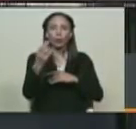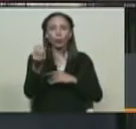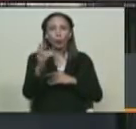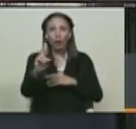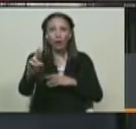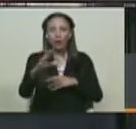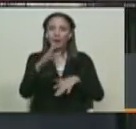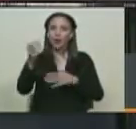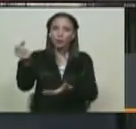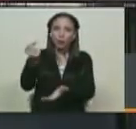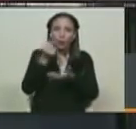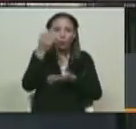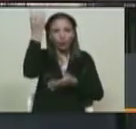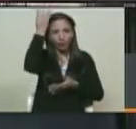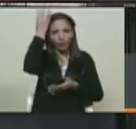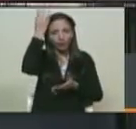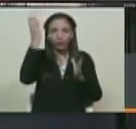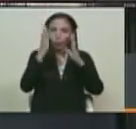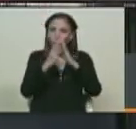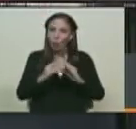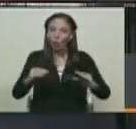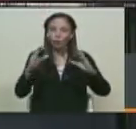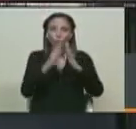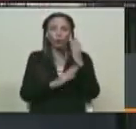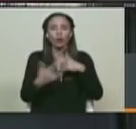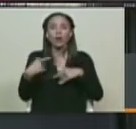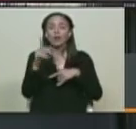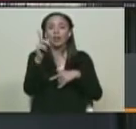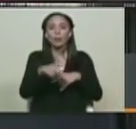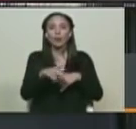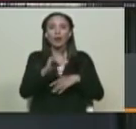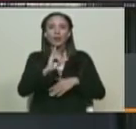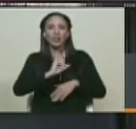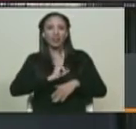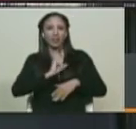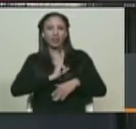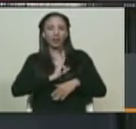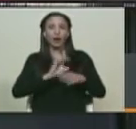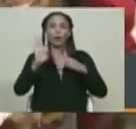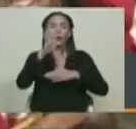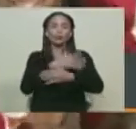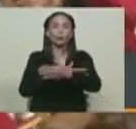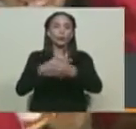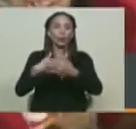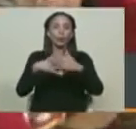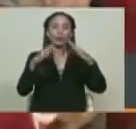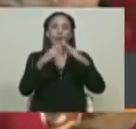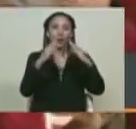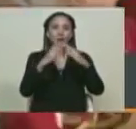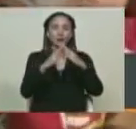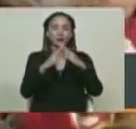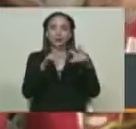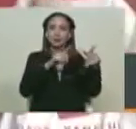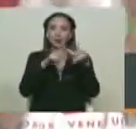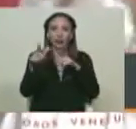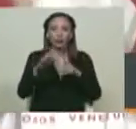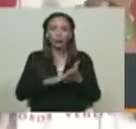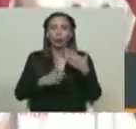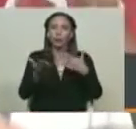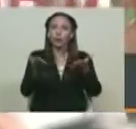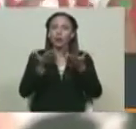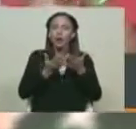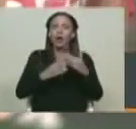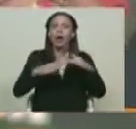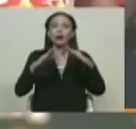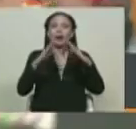asignación del bono de Reyes y para la identificación de los 4 millones de hogares que van a recibir Hogares